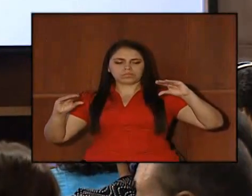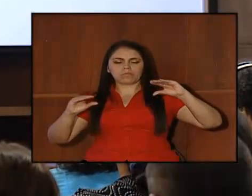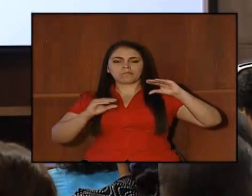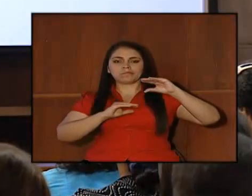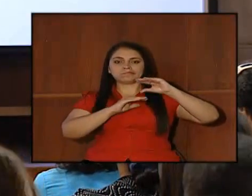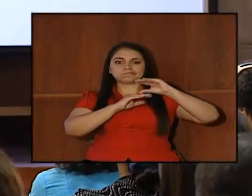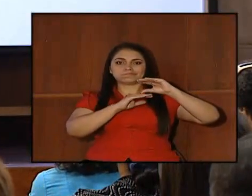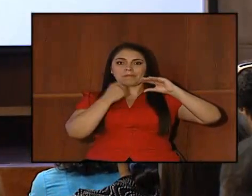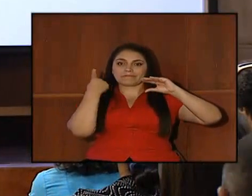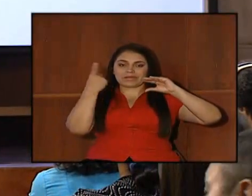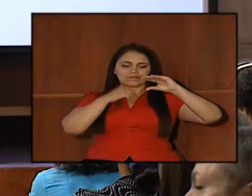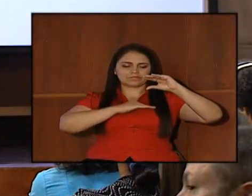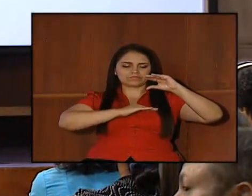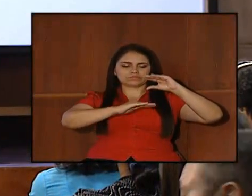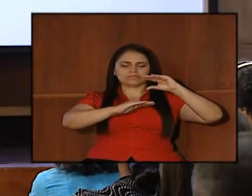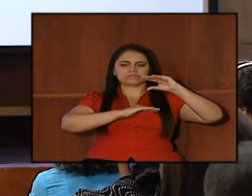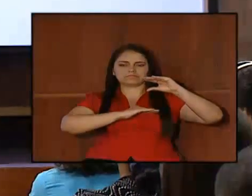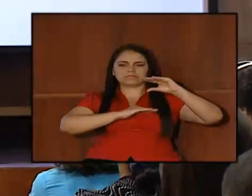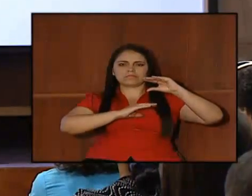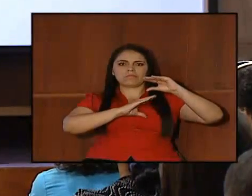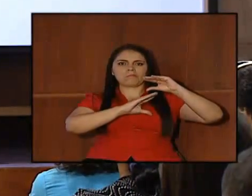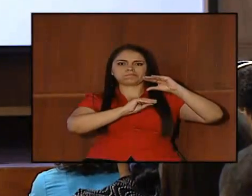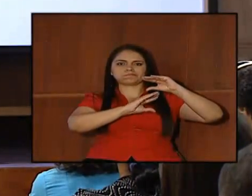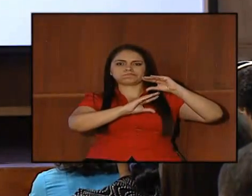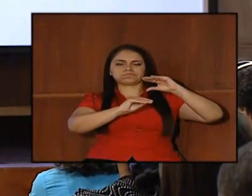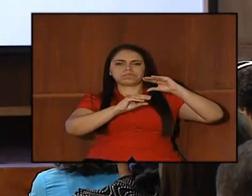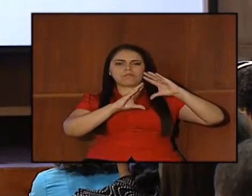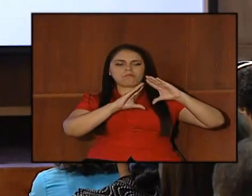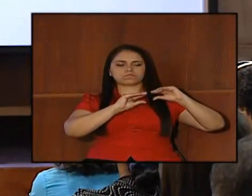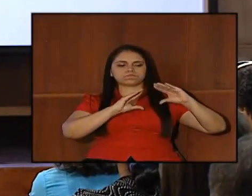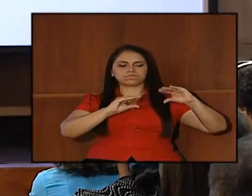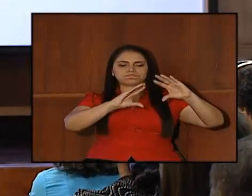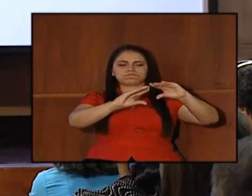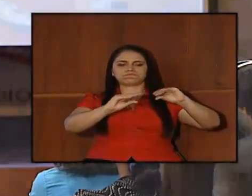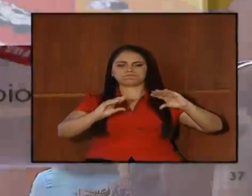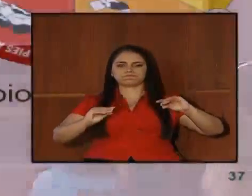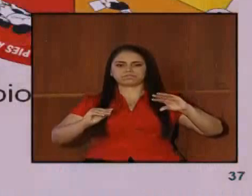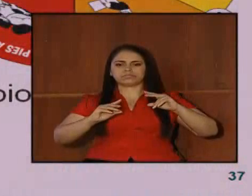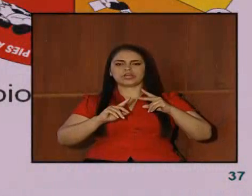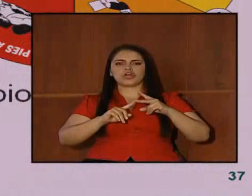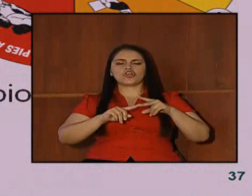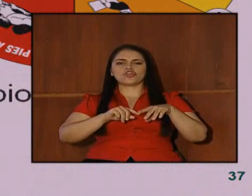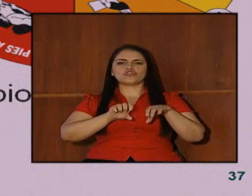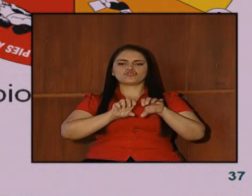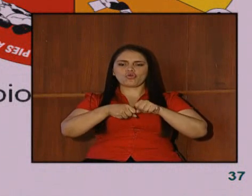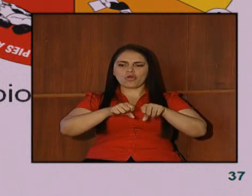tablas vamos a colocar almohadas, rollos de toallas,